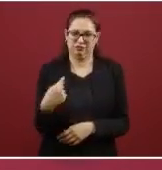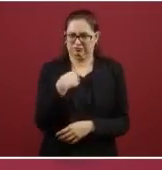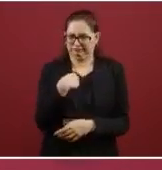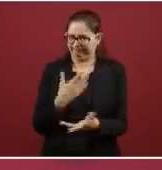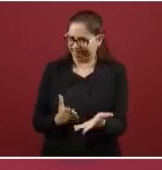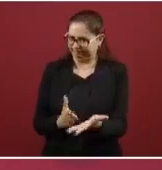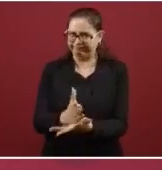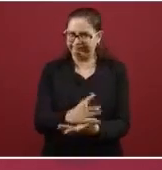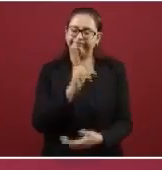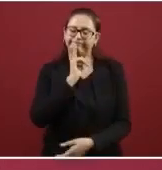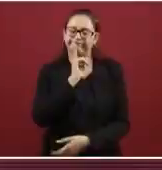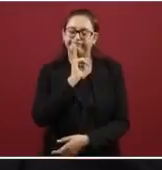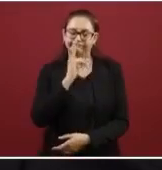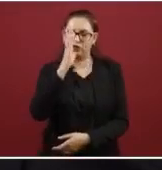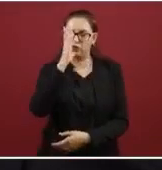intervenir.